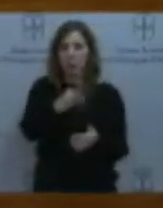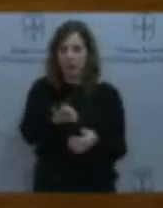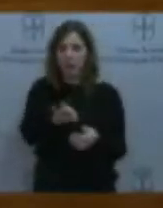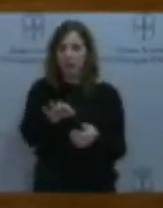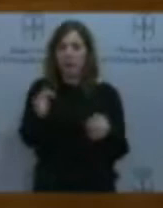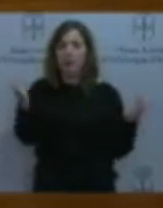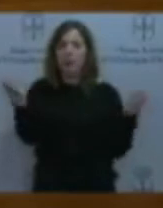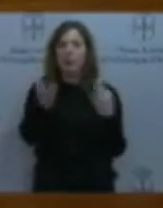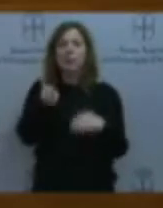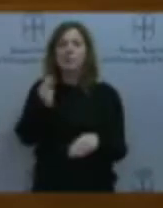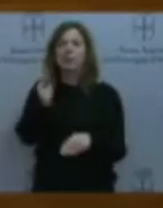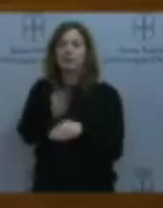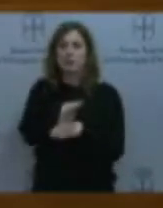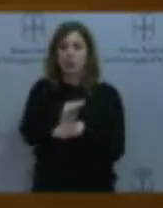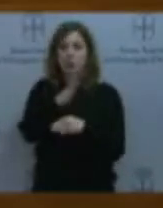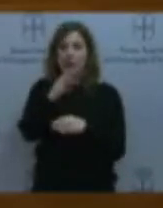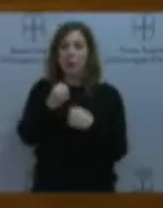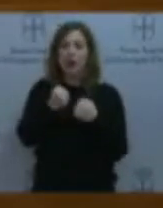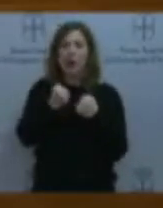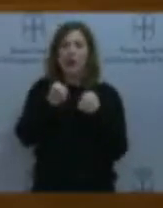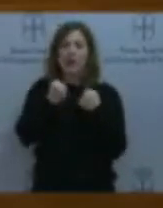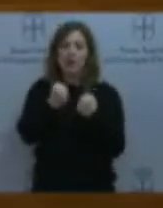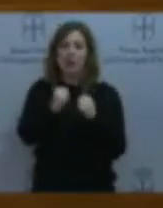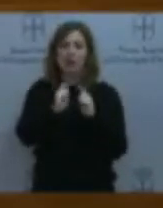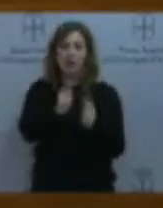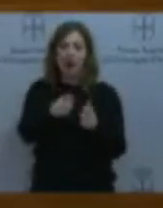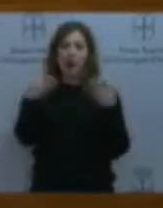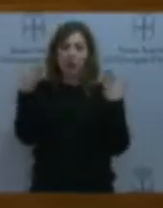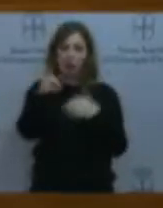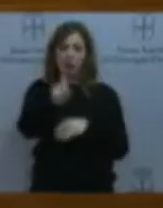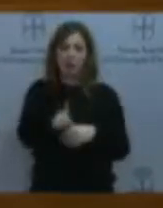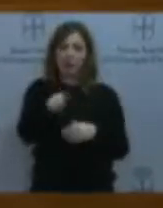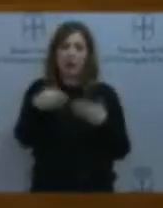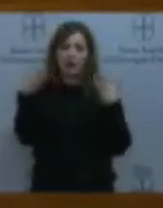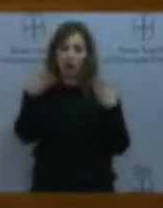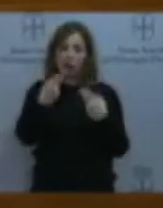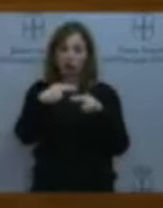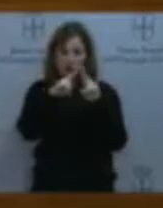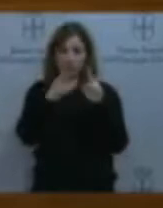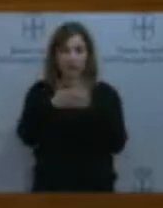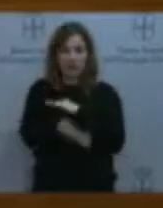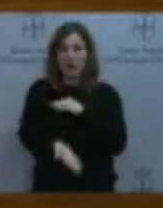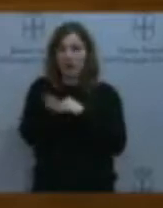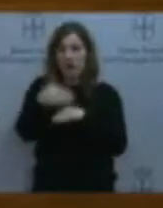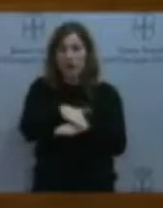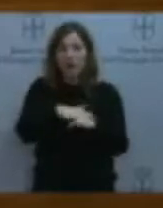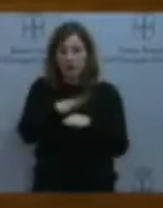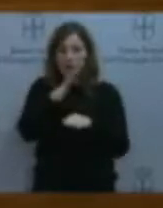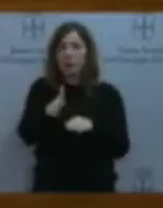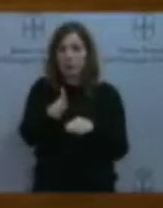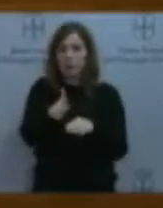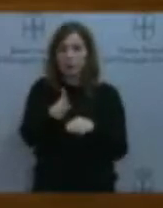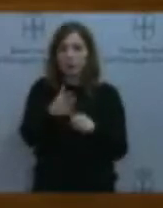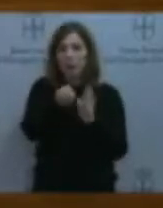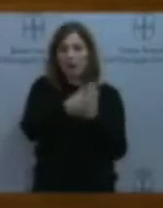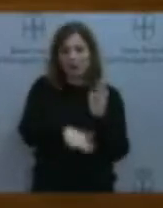ser invertidos en el refuerzo de la atención primaria y de la atención hospitalaria, que es la clave de la existencia de las listas de